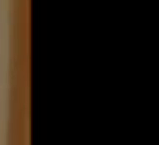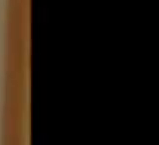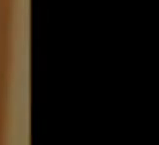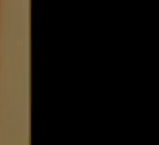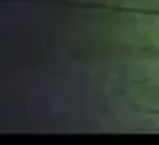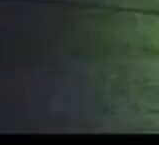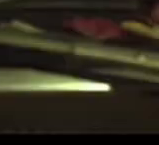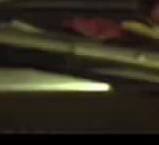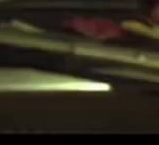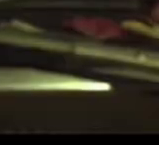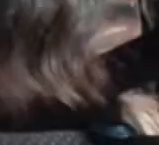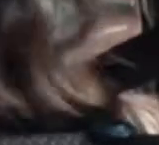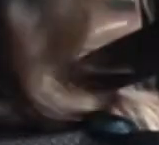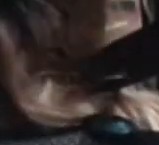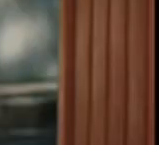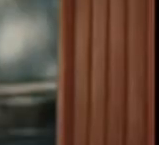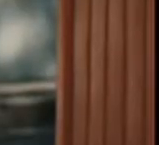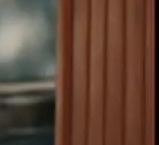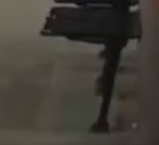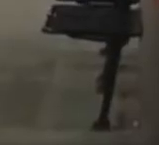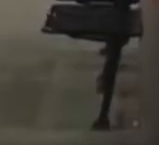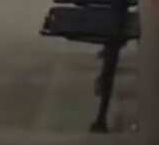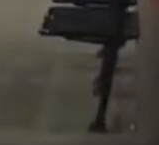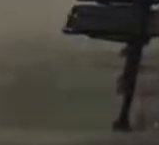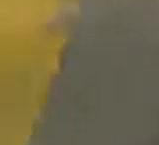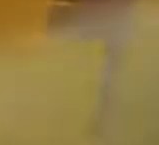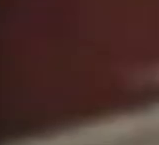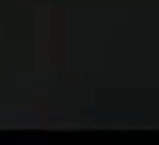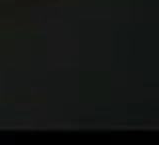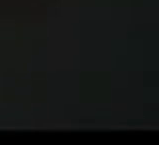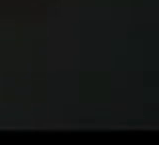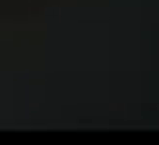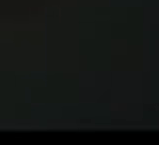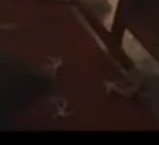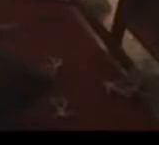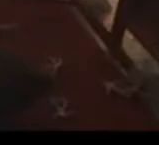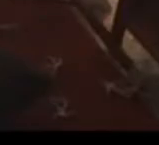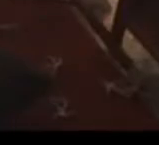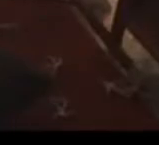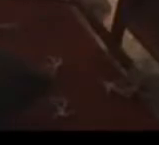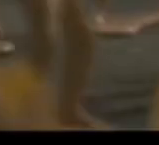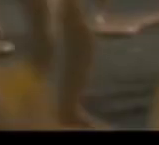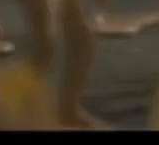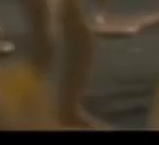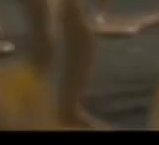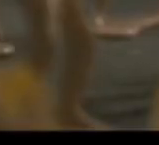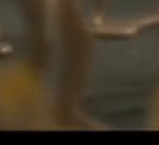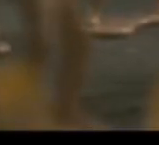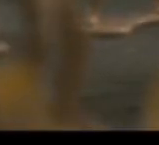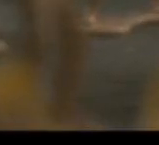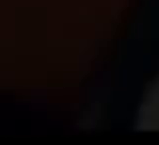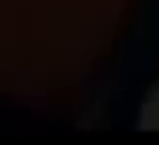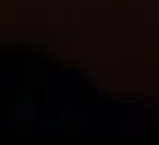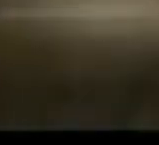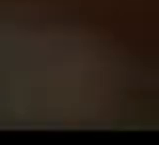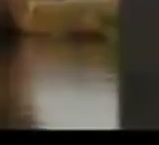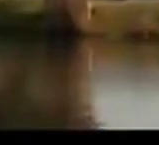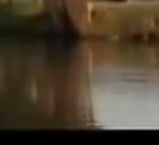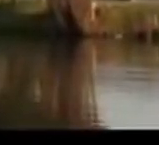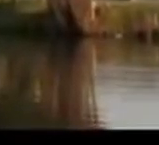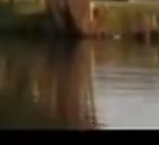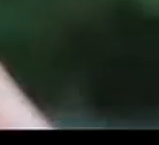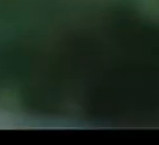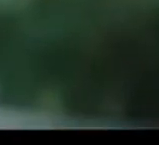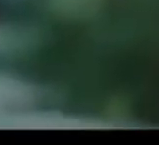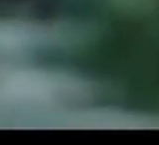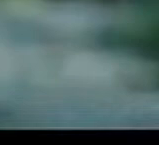Festival Internacional de Cine de Morelia presenta Coche, del director Santiago Fábregas. Coche, rum, rum.